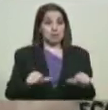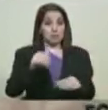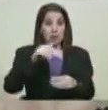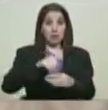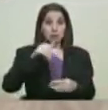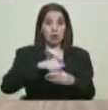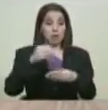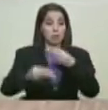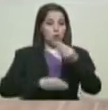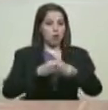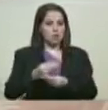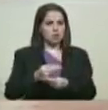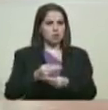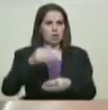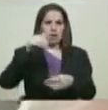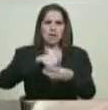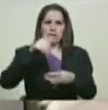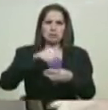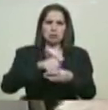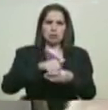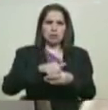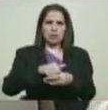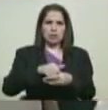para presidente de la república varias veces.